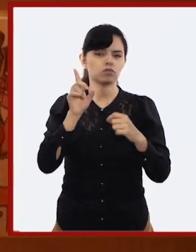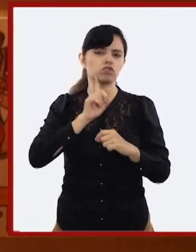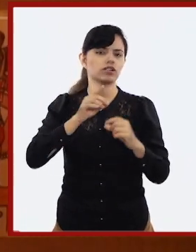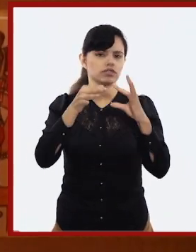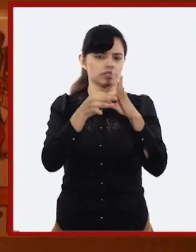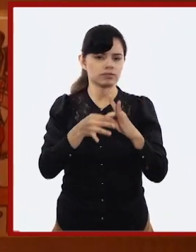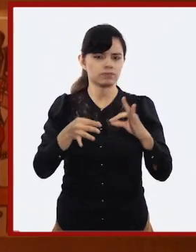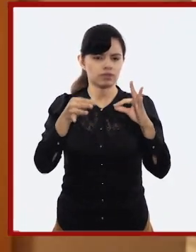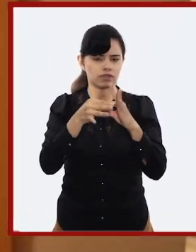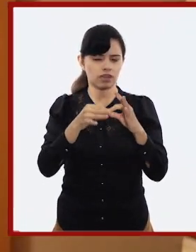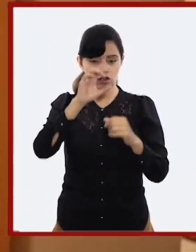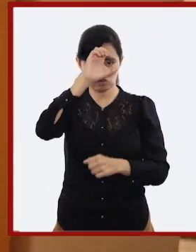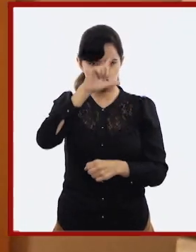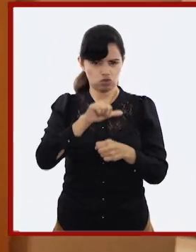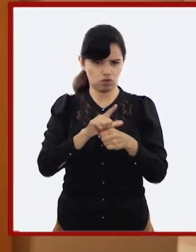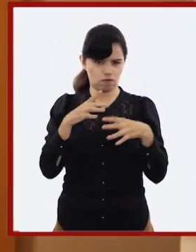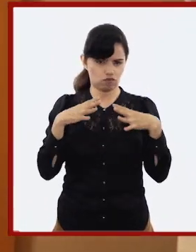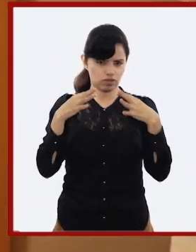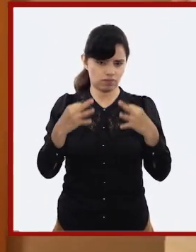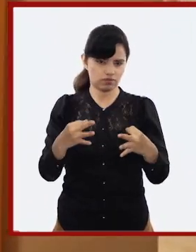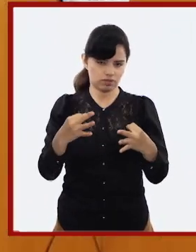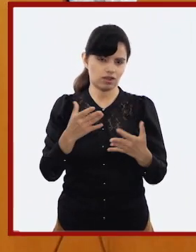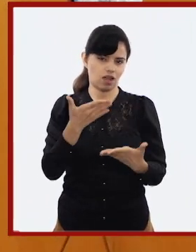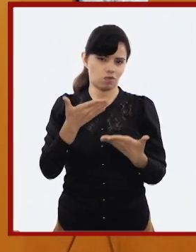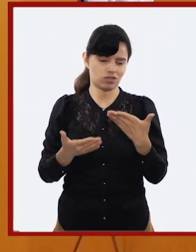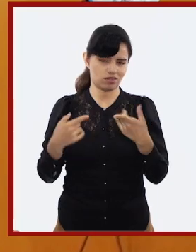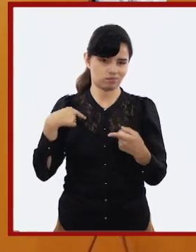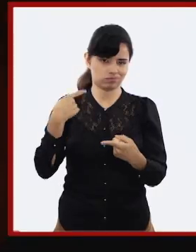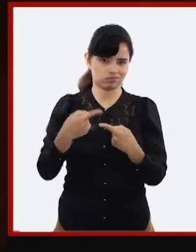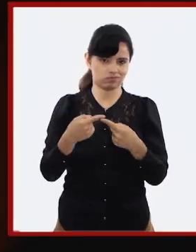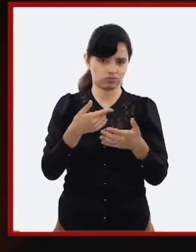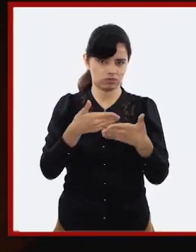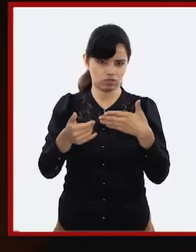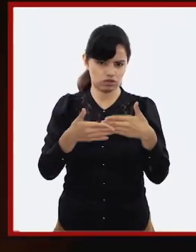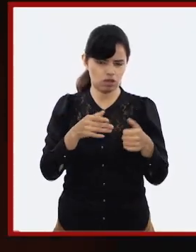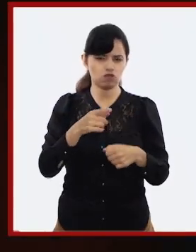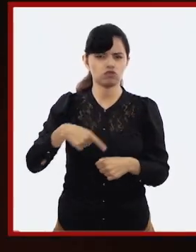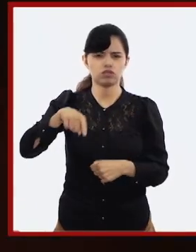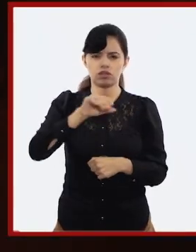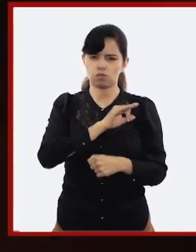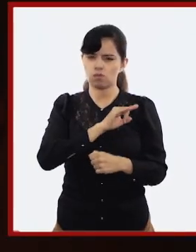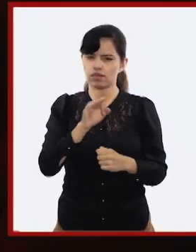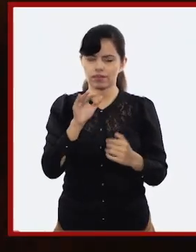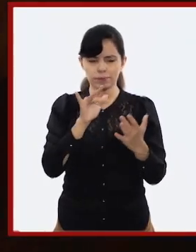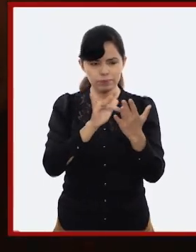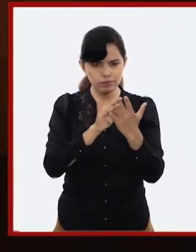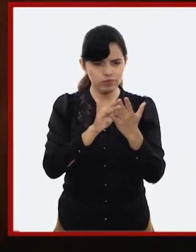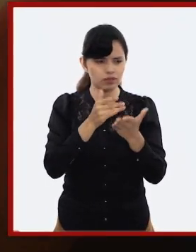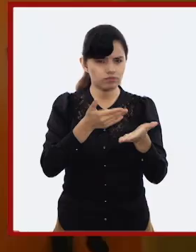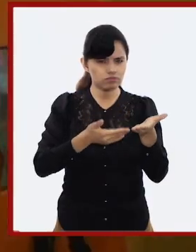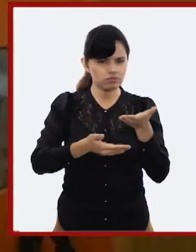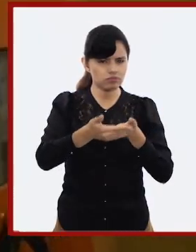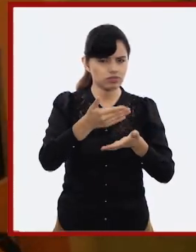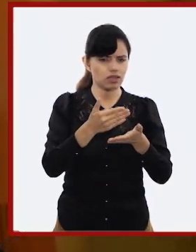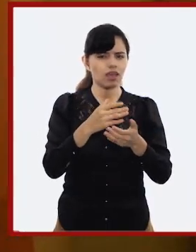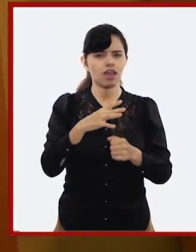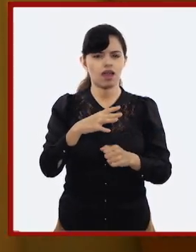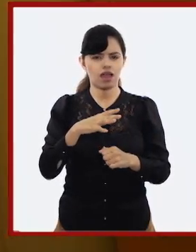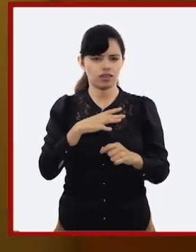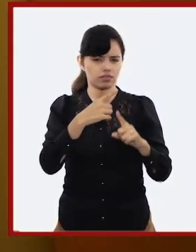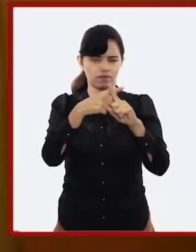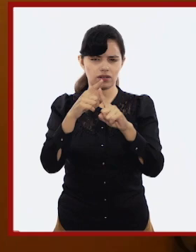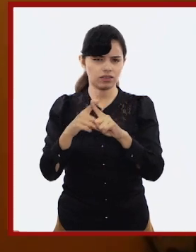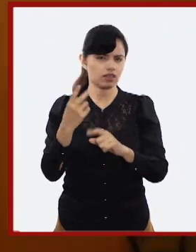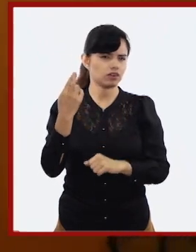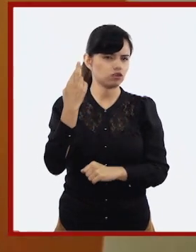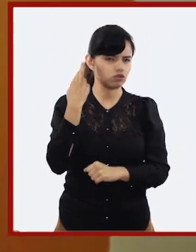las culturas originarias hasta la actualidad. Es un museo interactivo que hace uso de cédulas electrónicas, audiovisuales